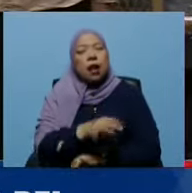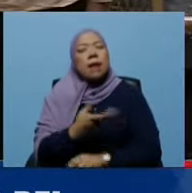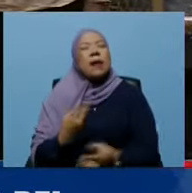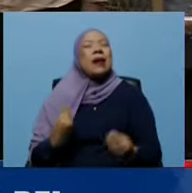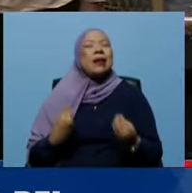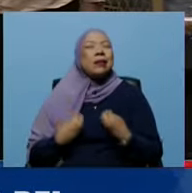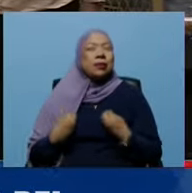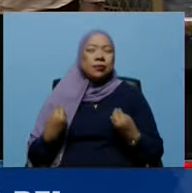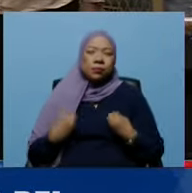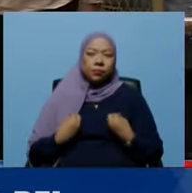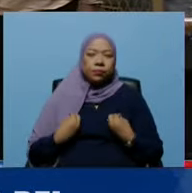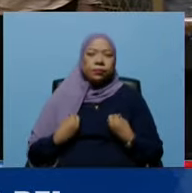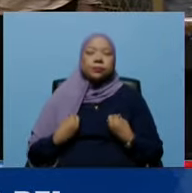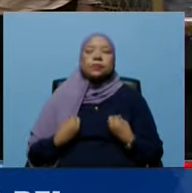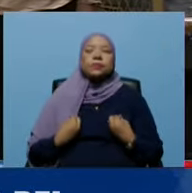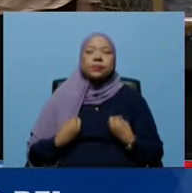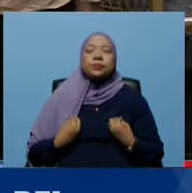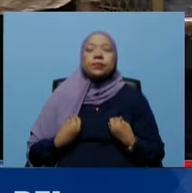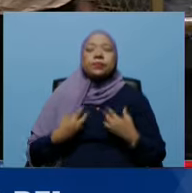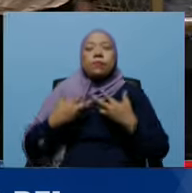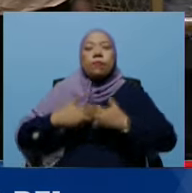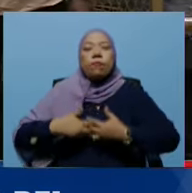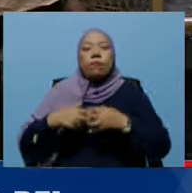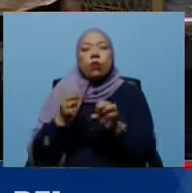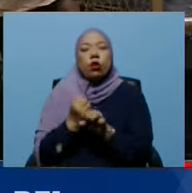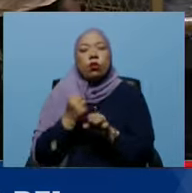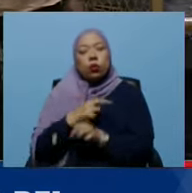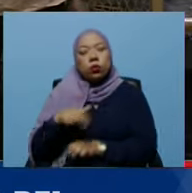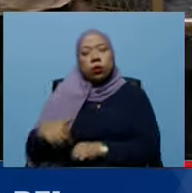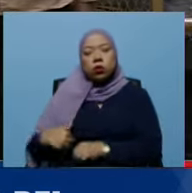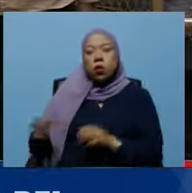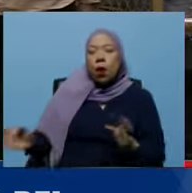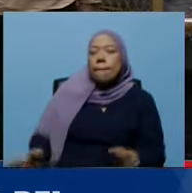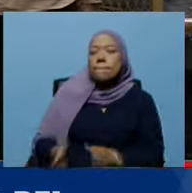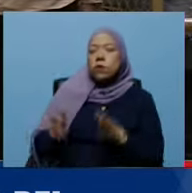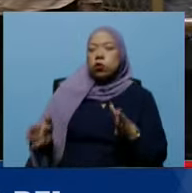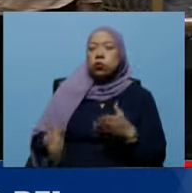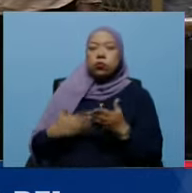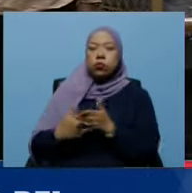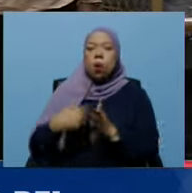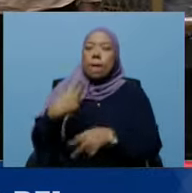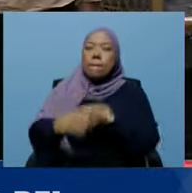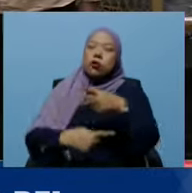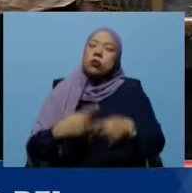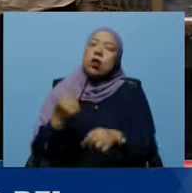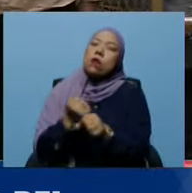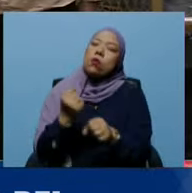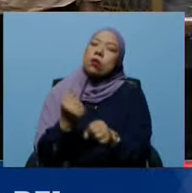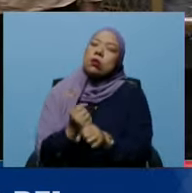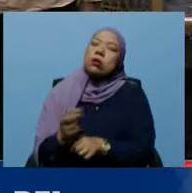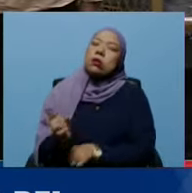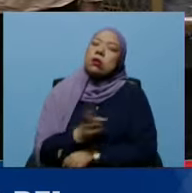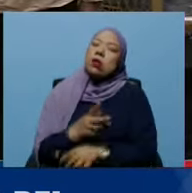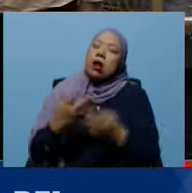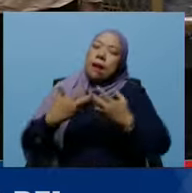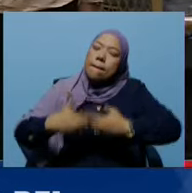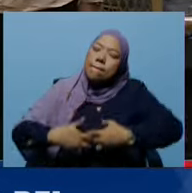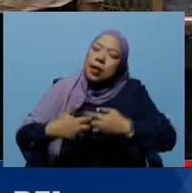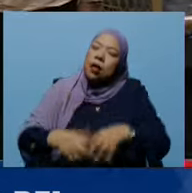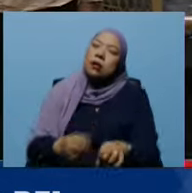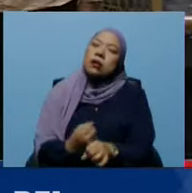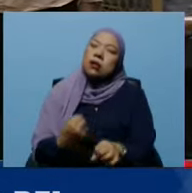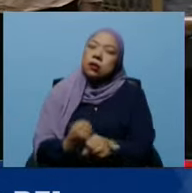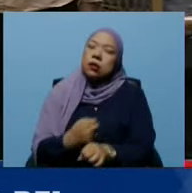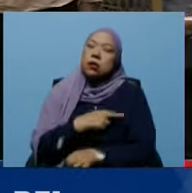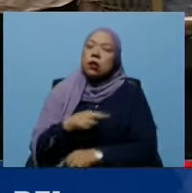felices realmente, Héctor, de estar en esta planta y de que nosotros sigamos impulsando los procesos productivos de las empresas básicas,